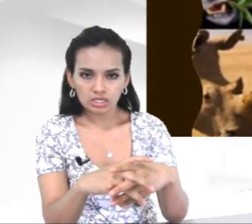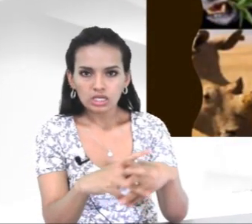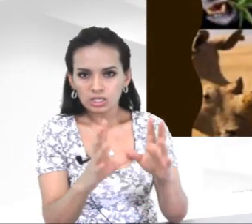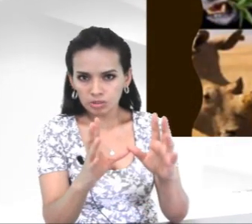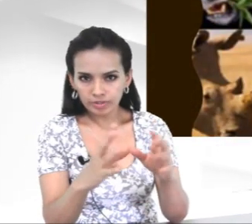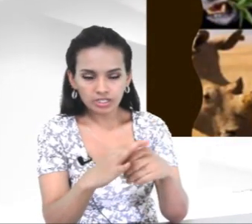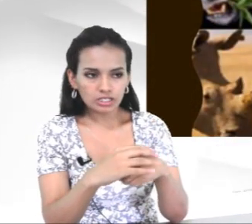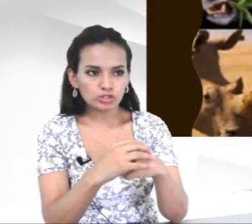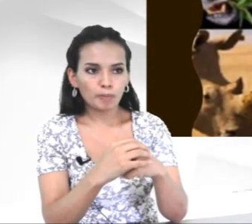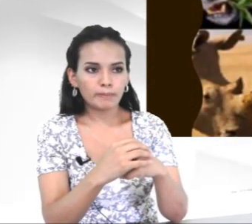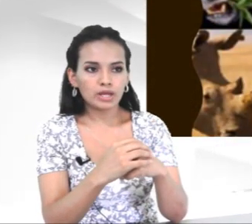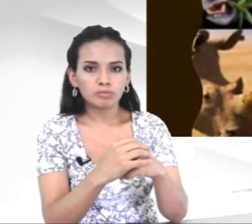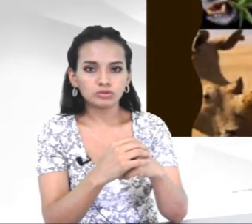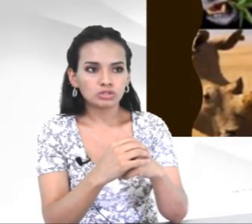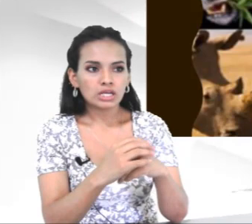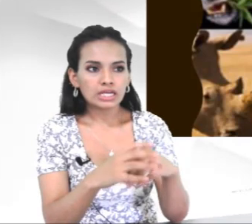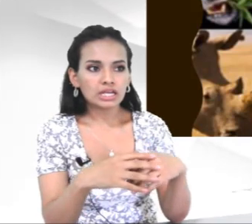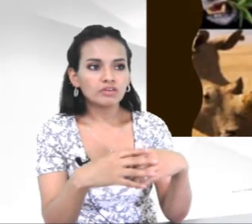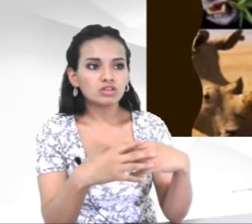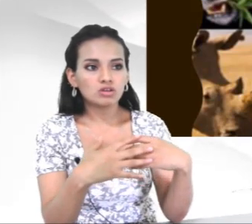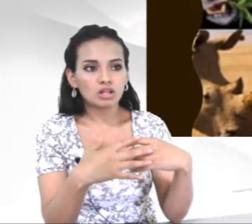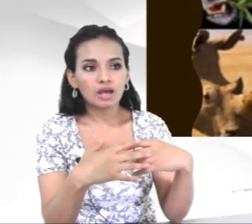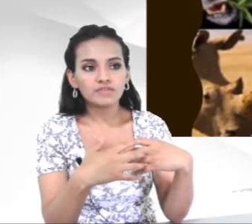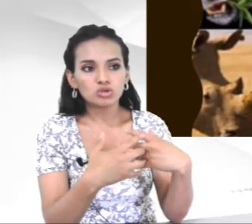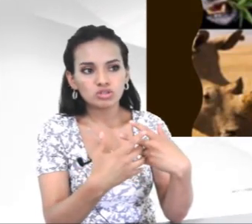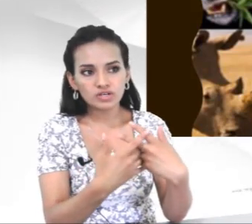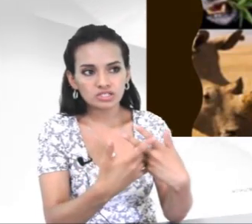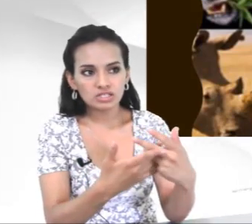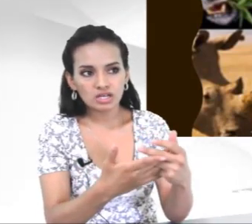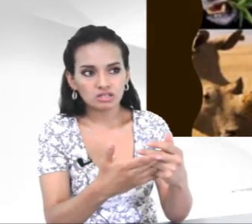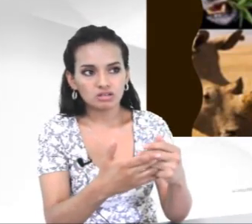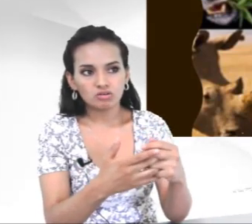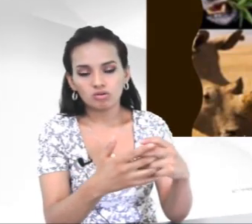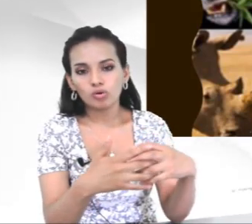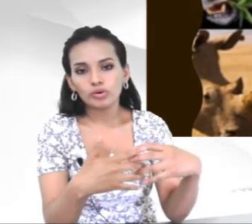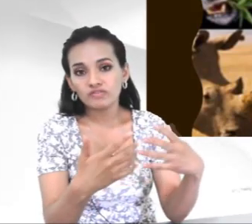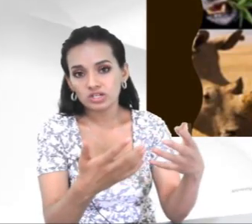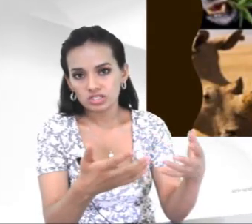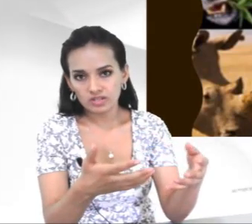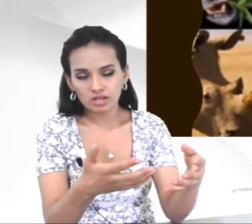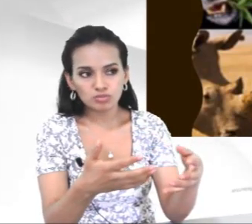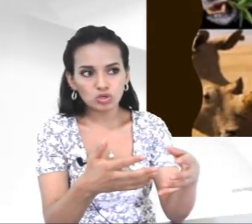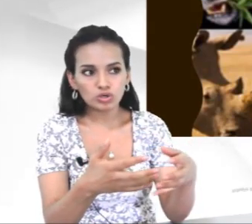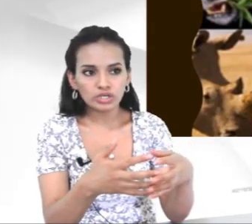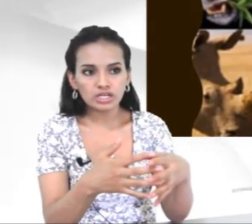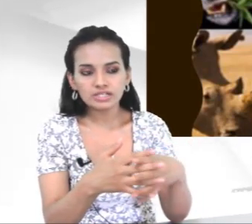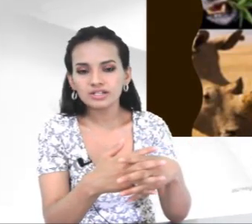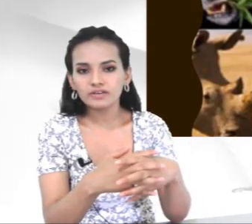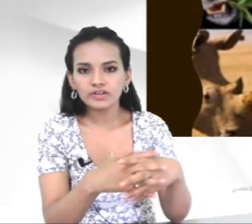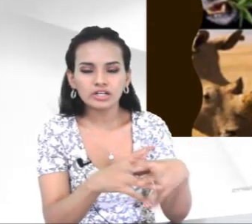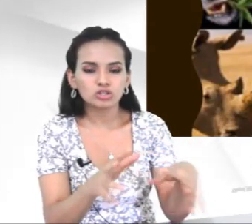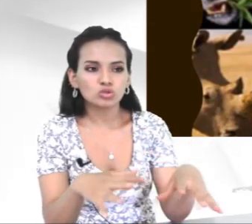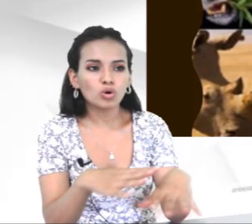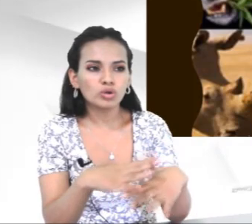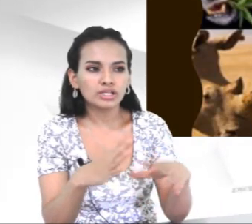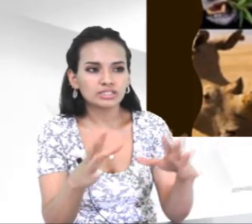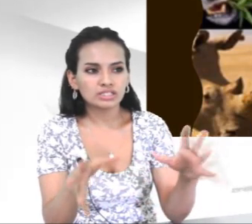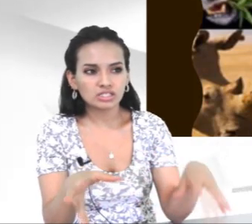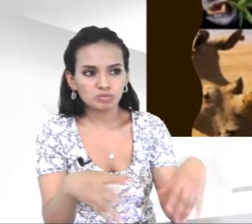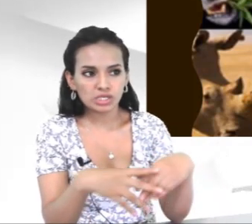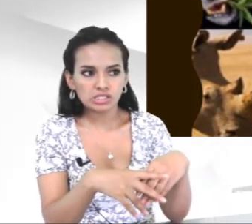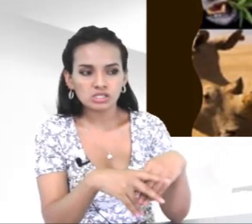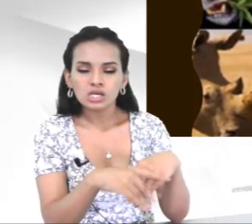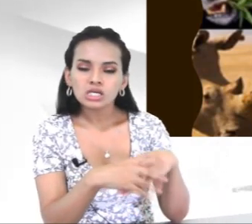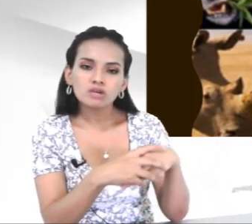y para esto vemos que la de la biodiversidad o diversidad biológica se refiere a todas